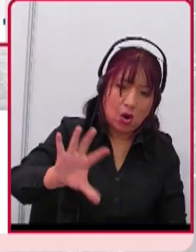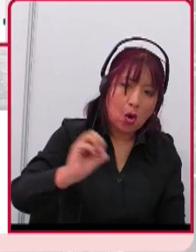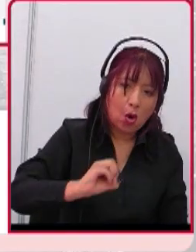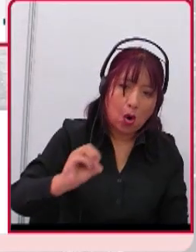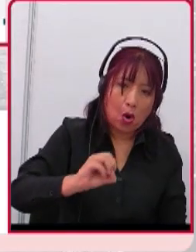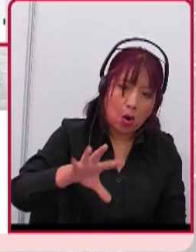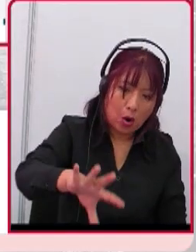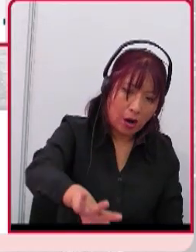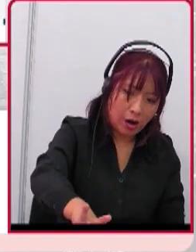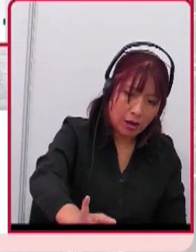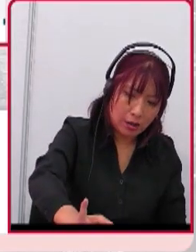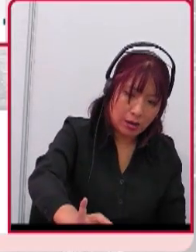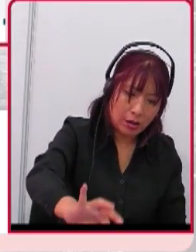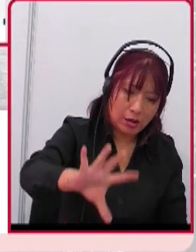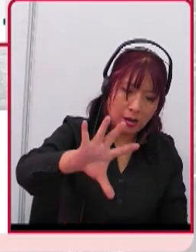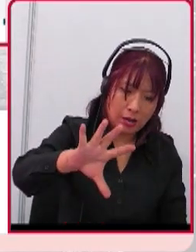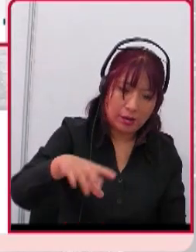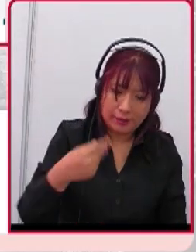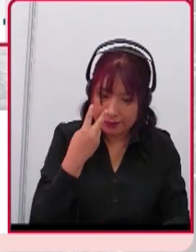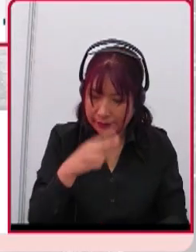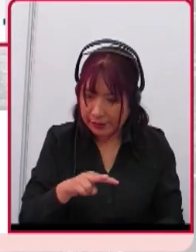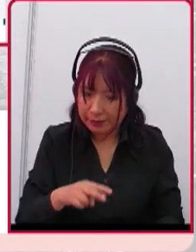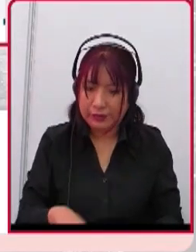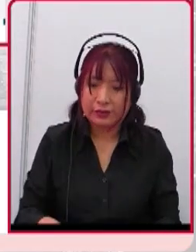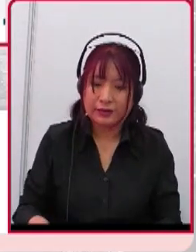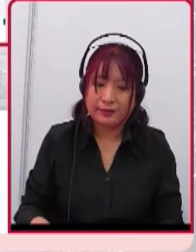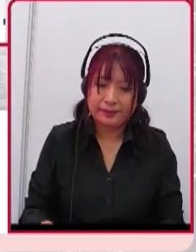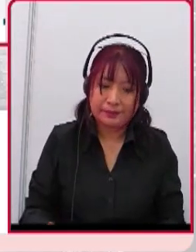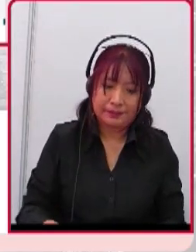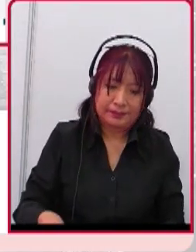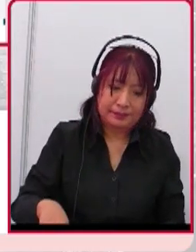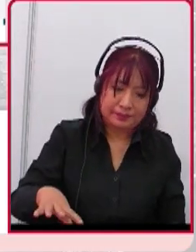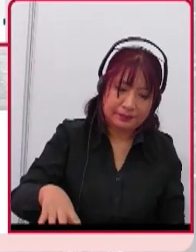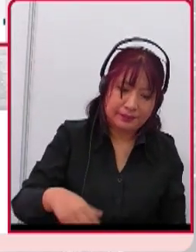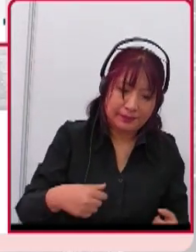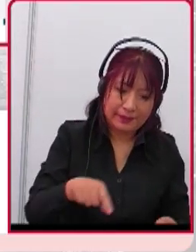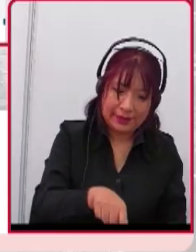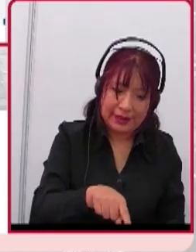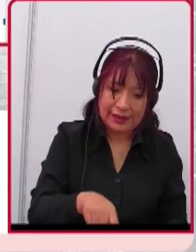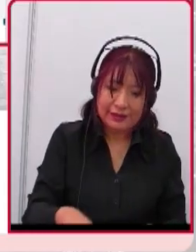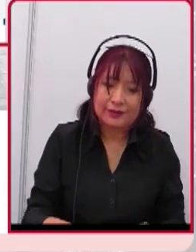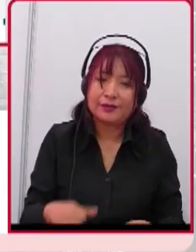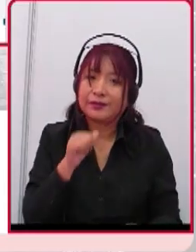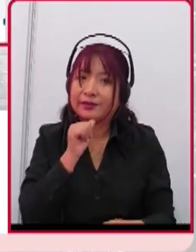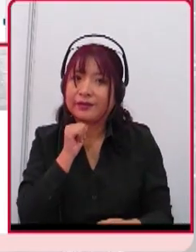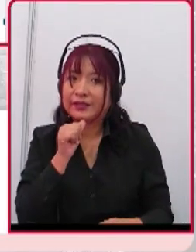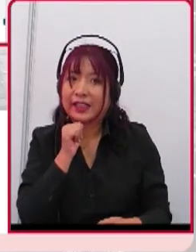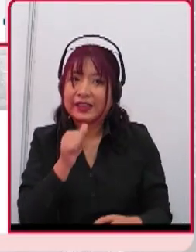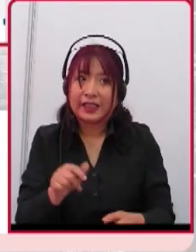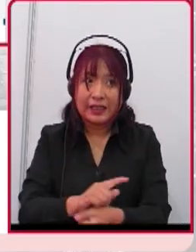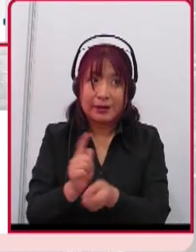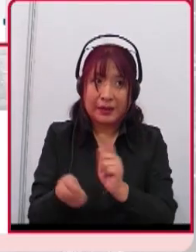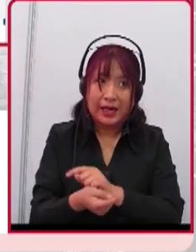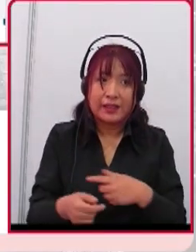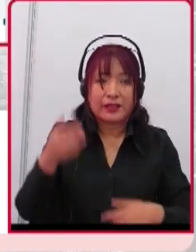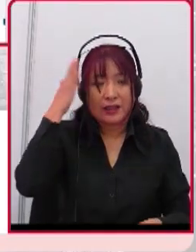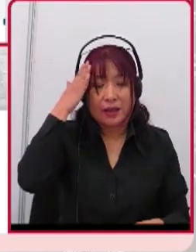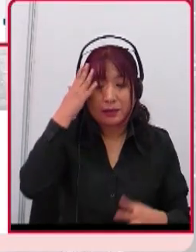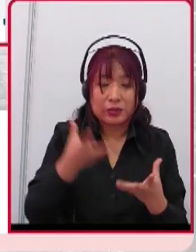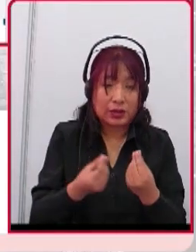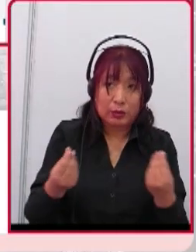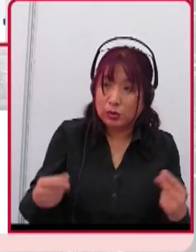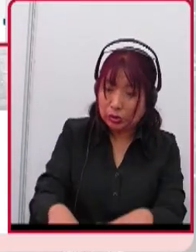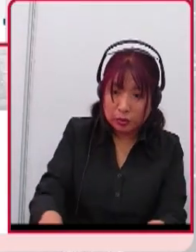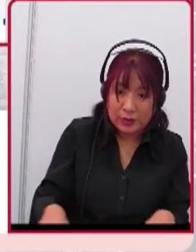Recordemos, este todavía es un prototipo que estamos todavía en afinar el tema de las pinzas porque sabemos que muchos terrenos o muchas paredes